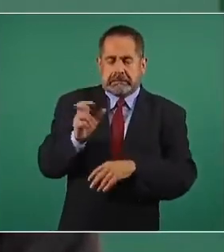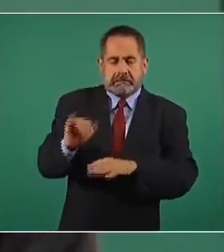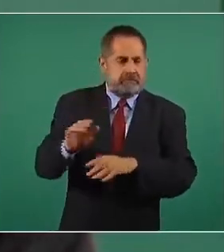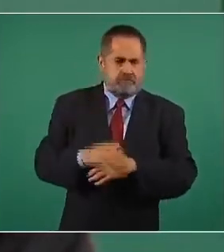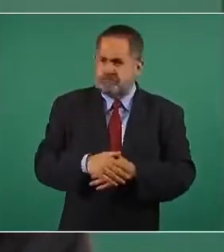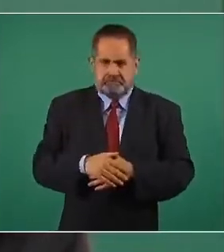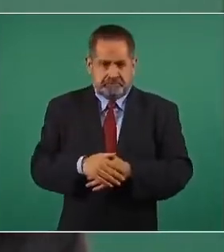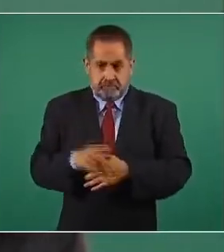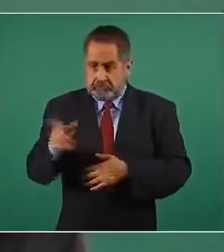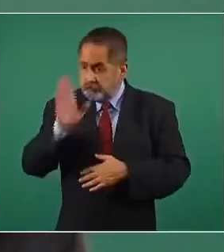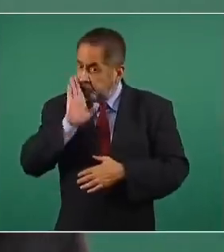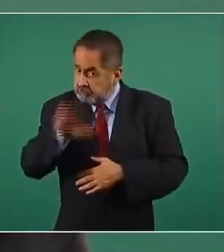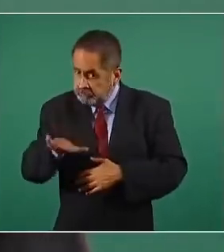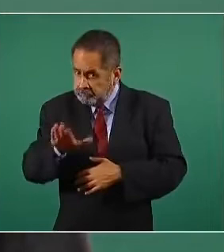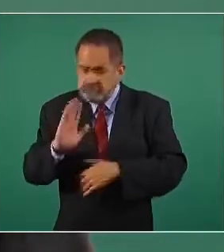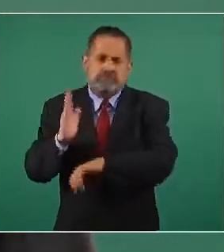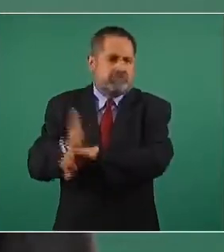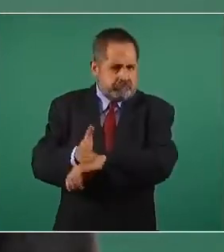No,